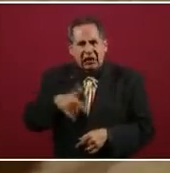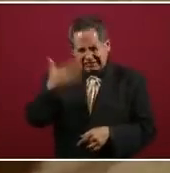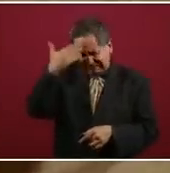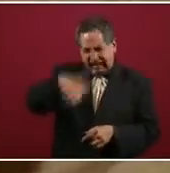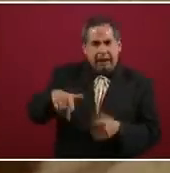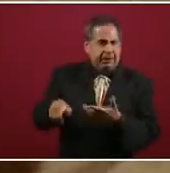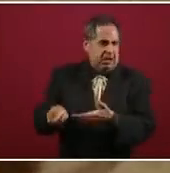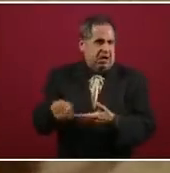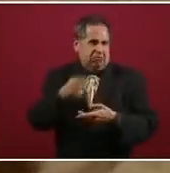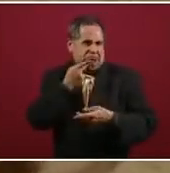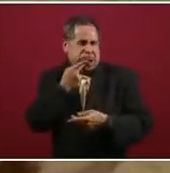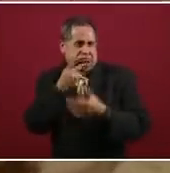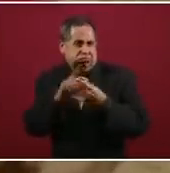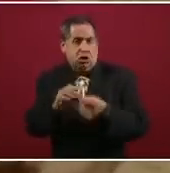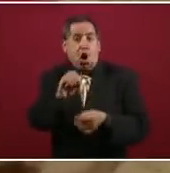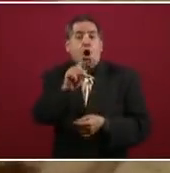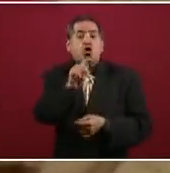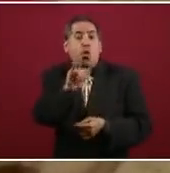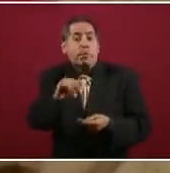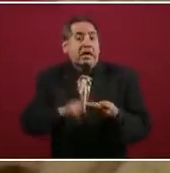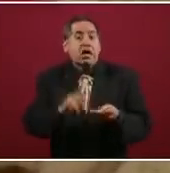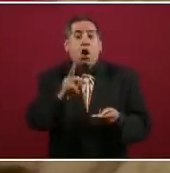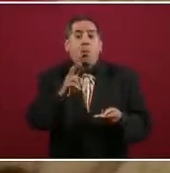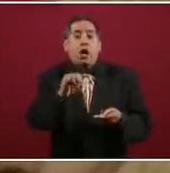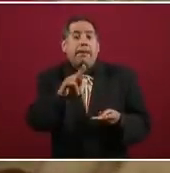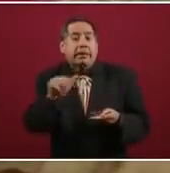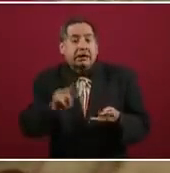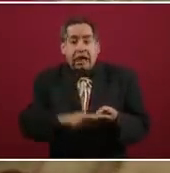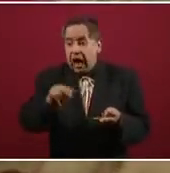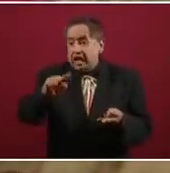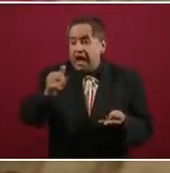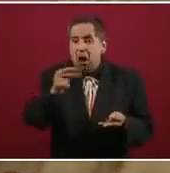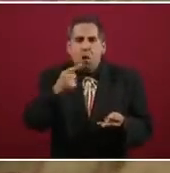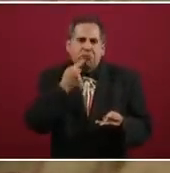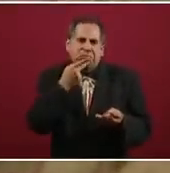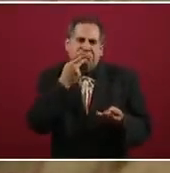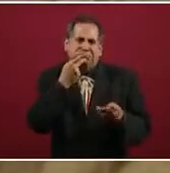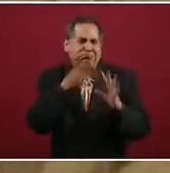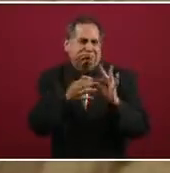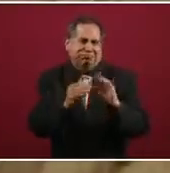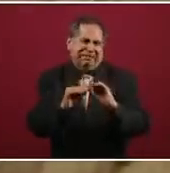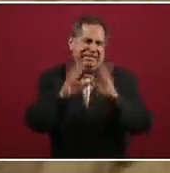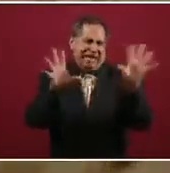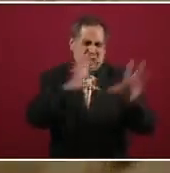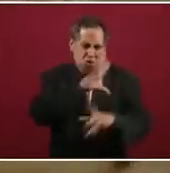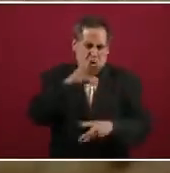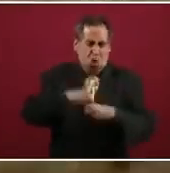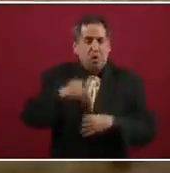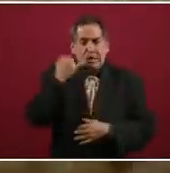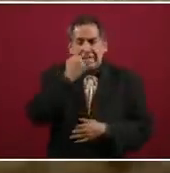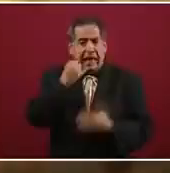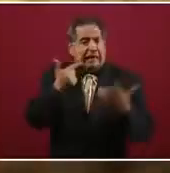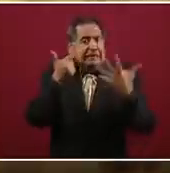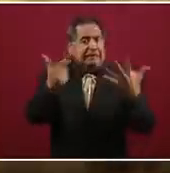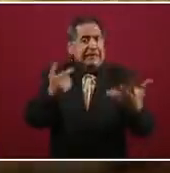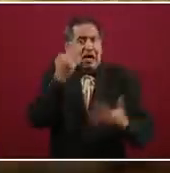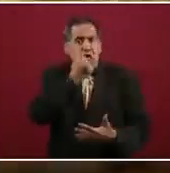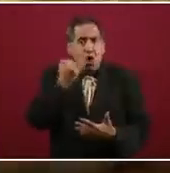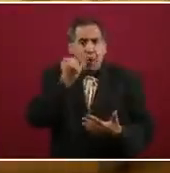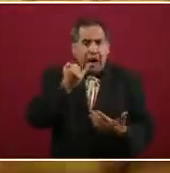y otomí, purépecha y náhuatl. Bueno, está claro, 7 idiomas, los